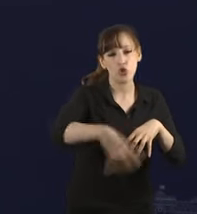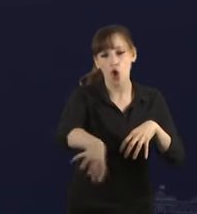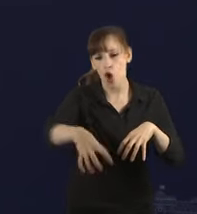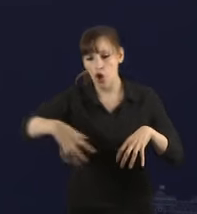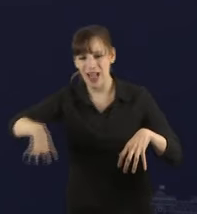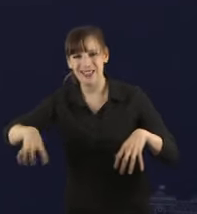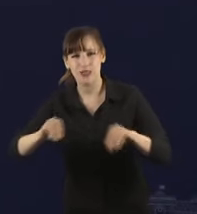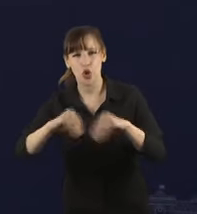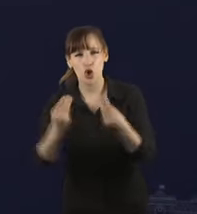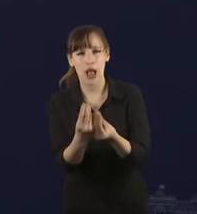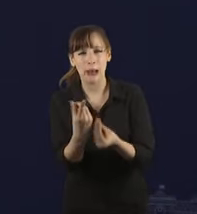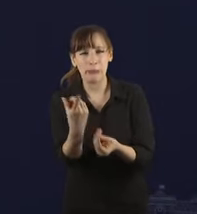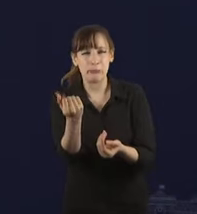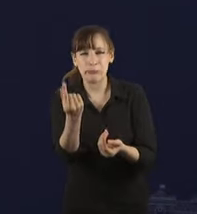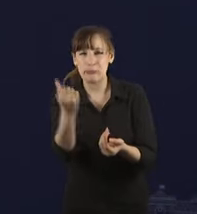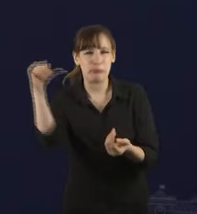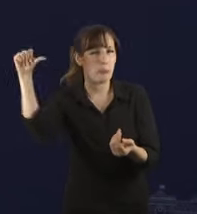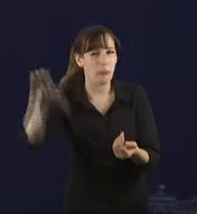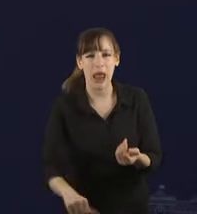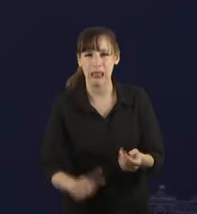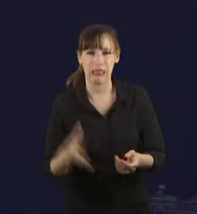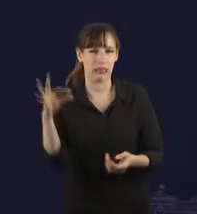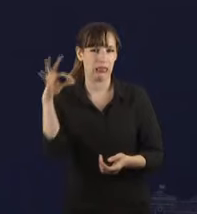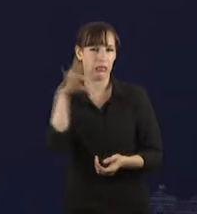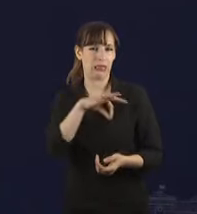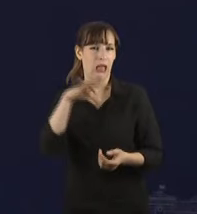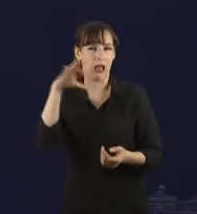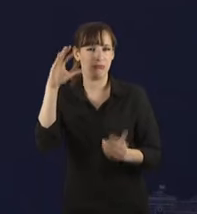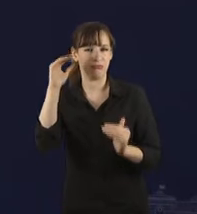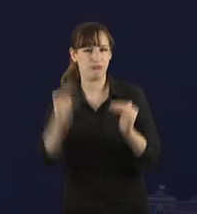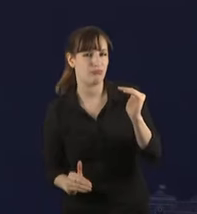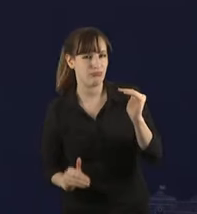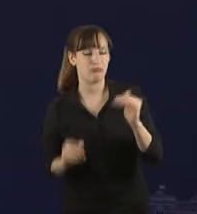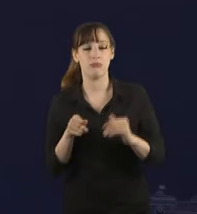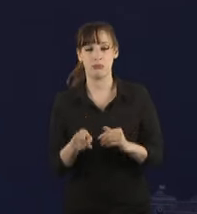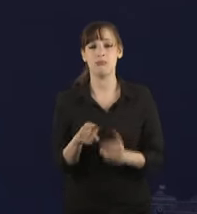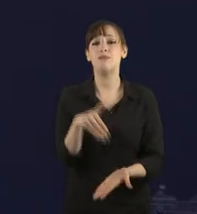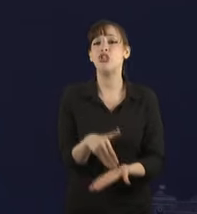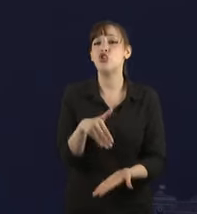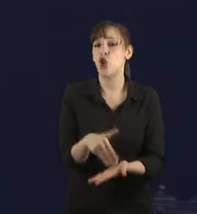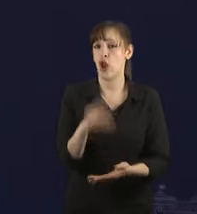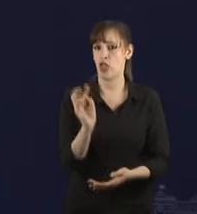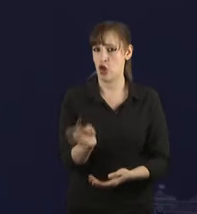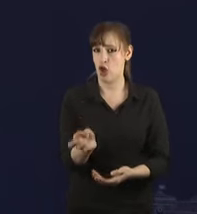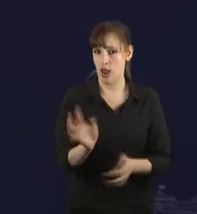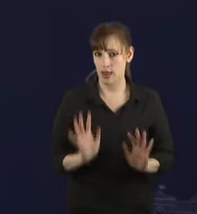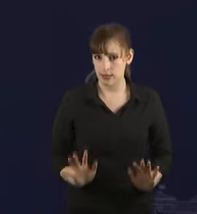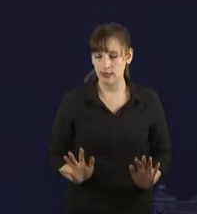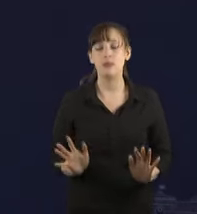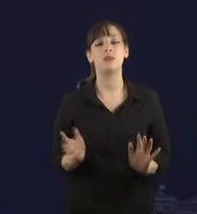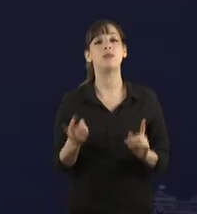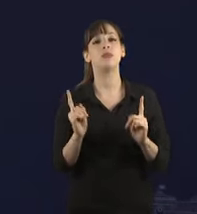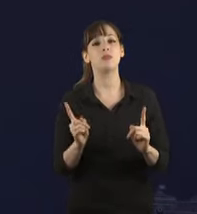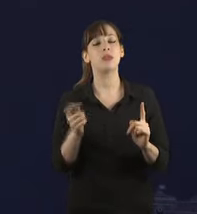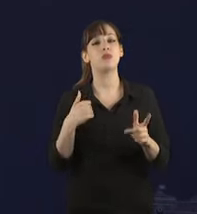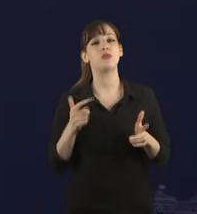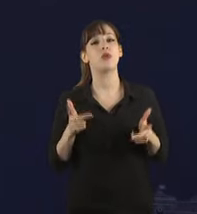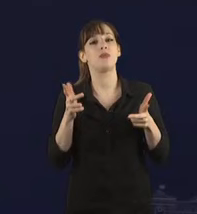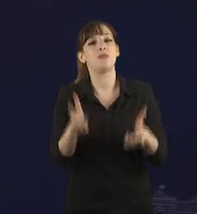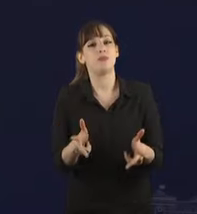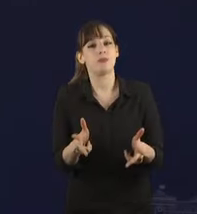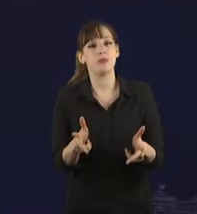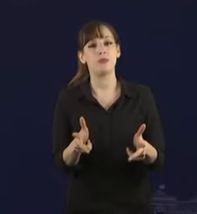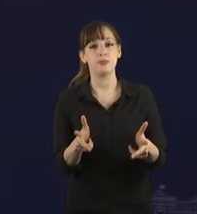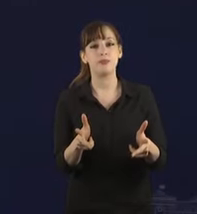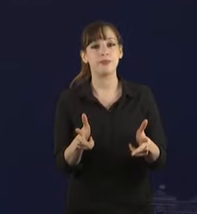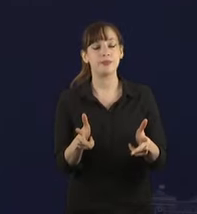totalizan muchos millones de dólares simplemente remarcar lo que ha informado eh